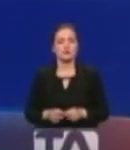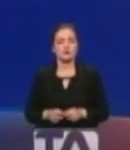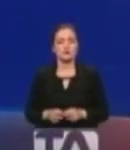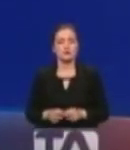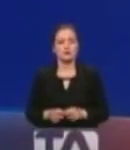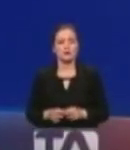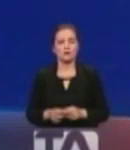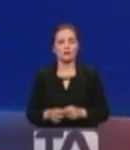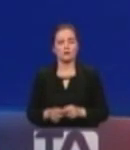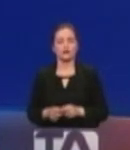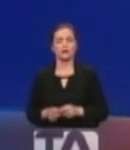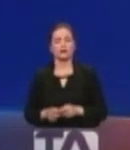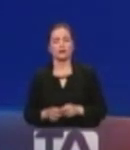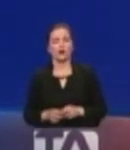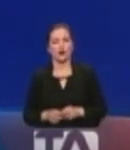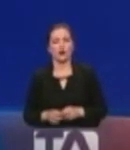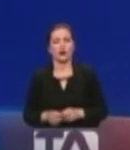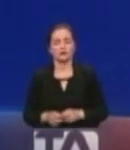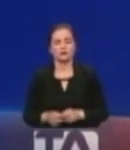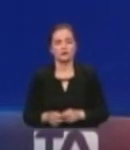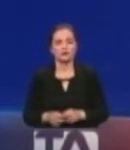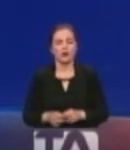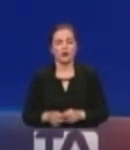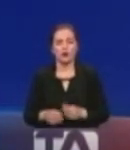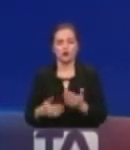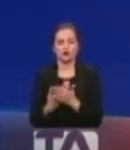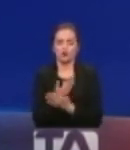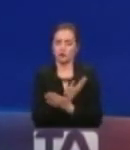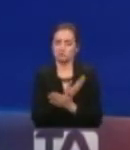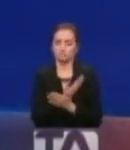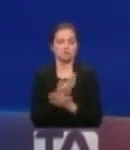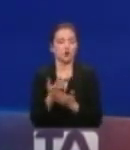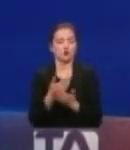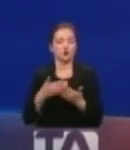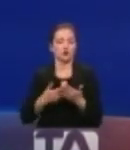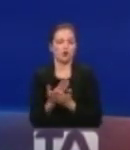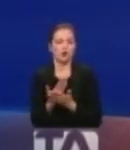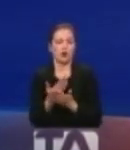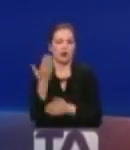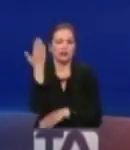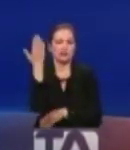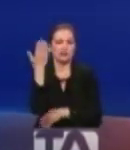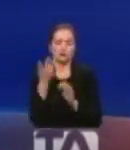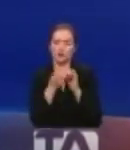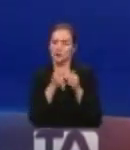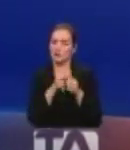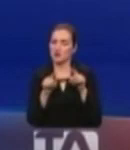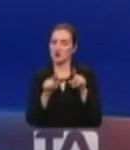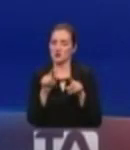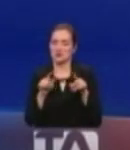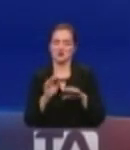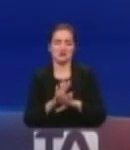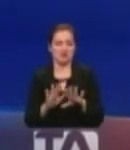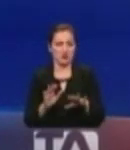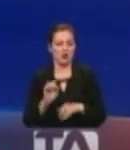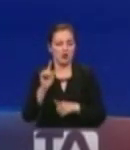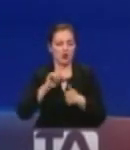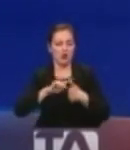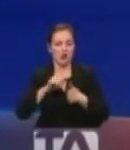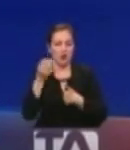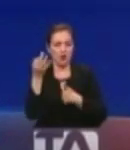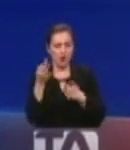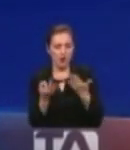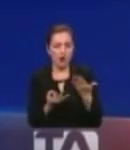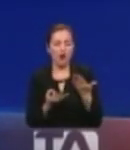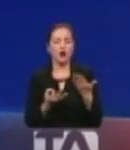otro día de la elección del alcalde o de la posesión del nuevo alcalde? Va a tener algunos problemas que yo considero que son importantes. Uno es el tema